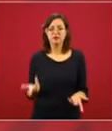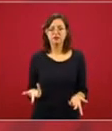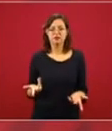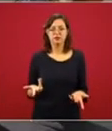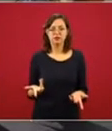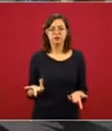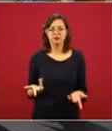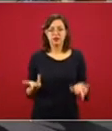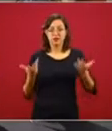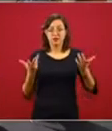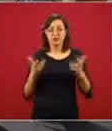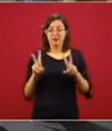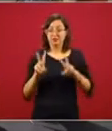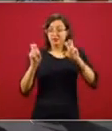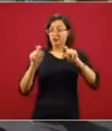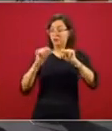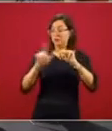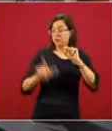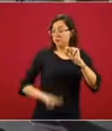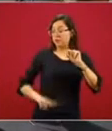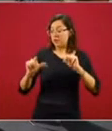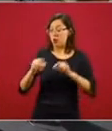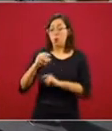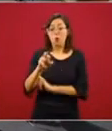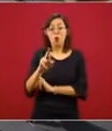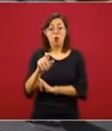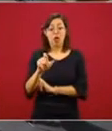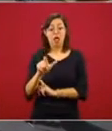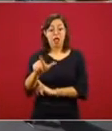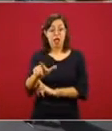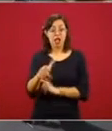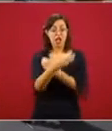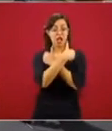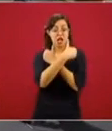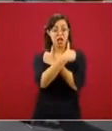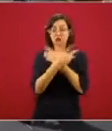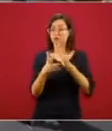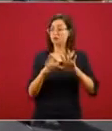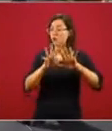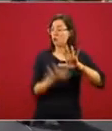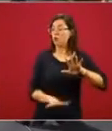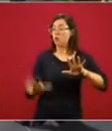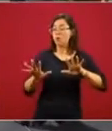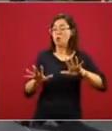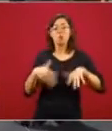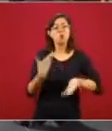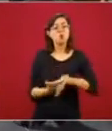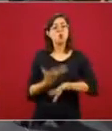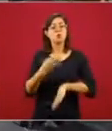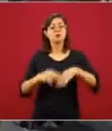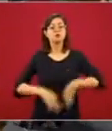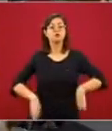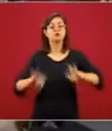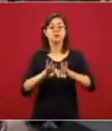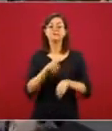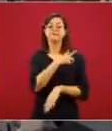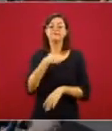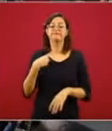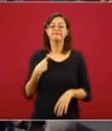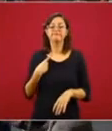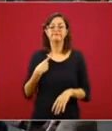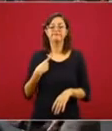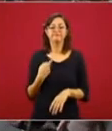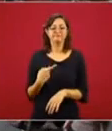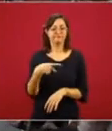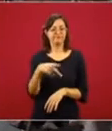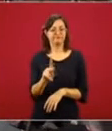porque moralizar a México es lo fundamental.